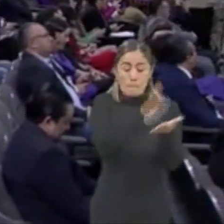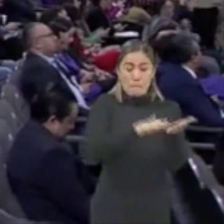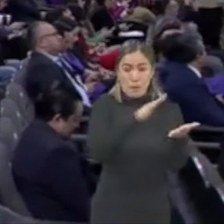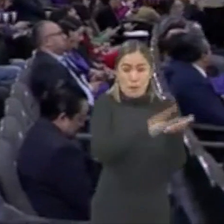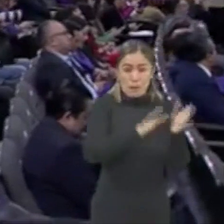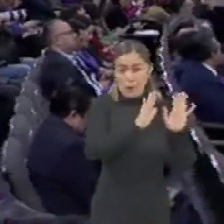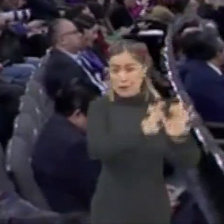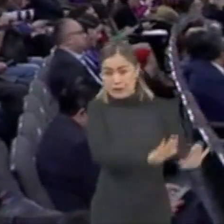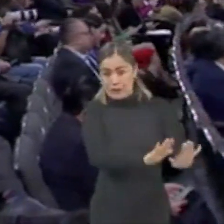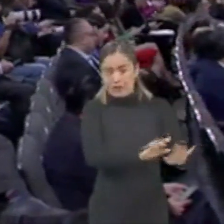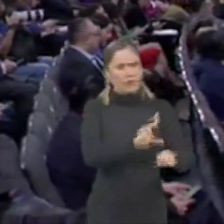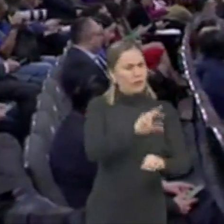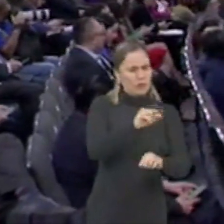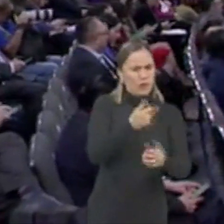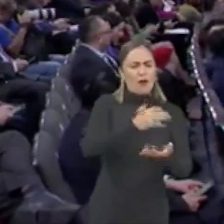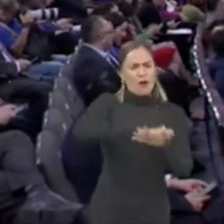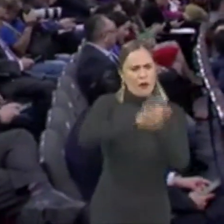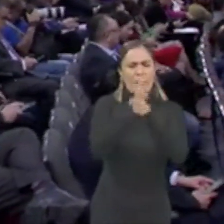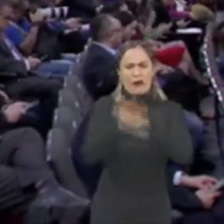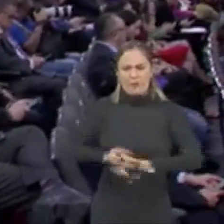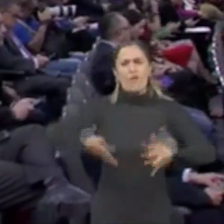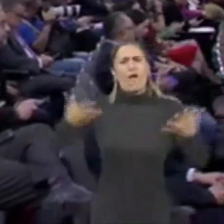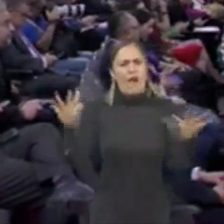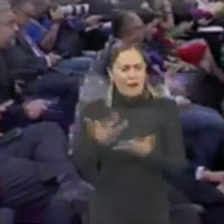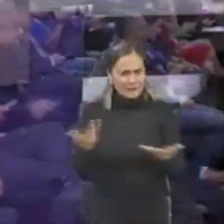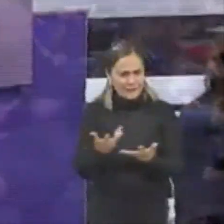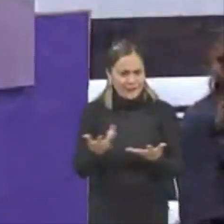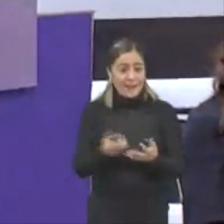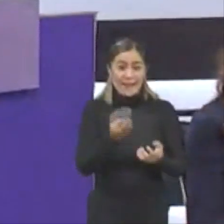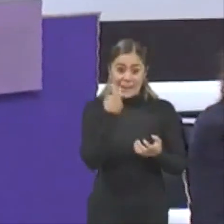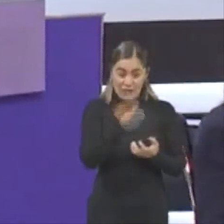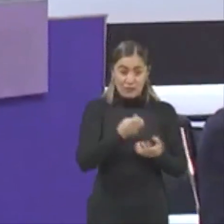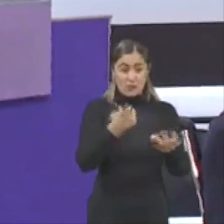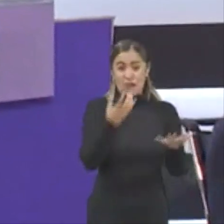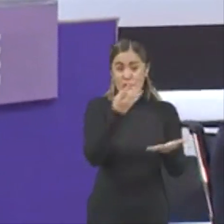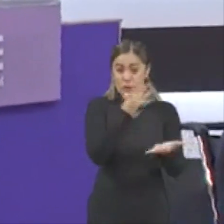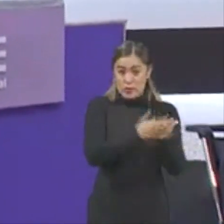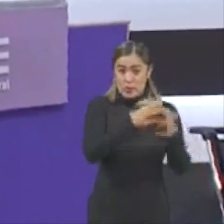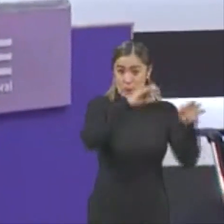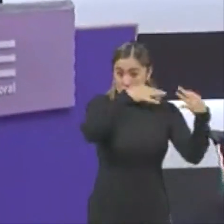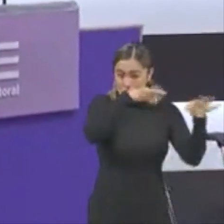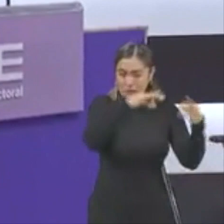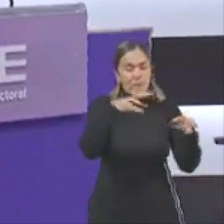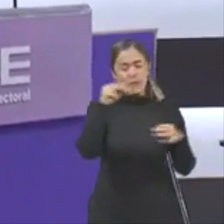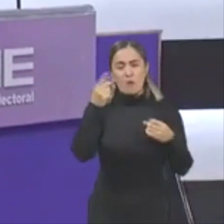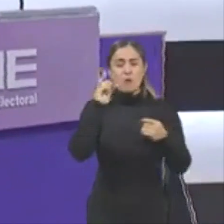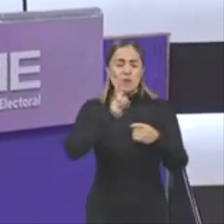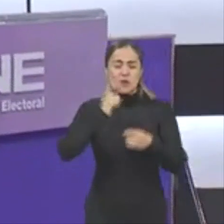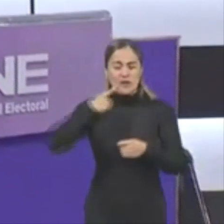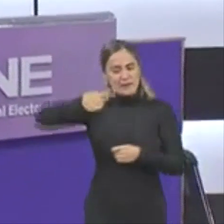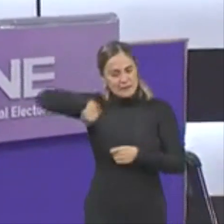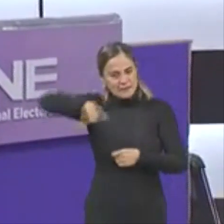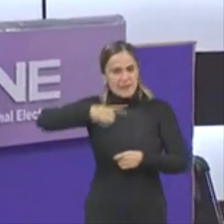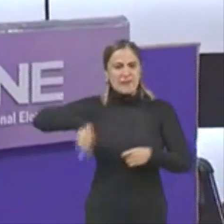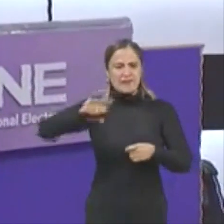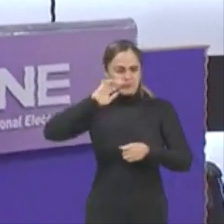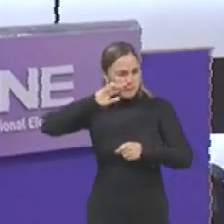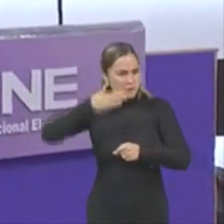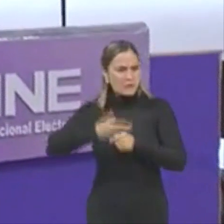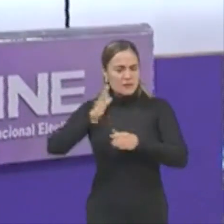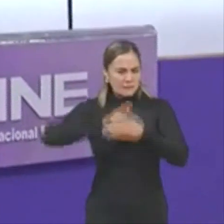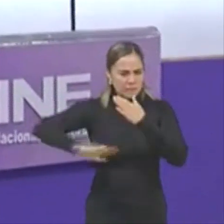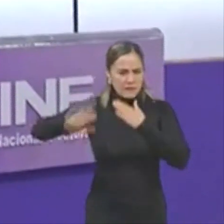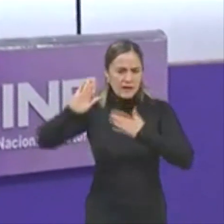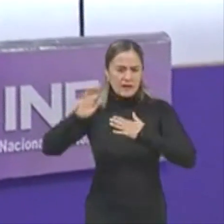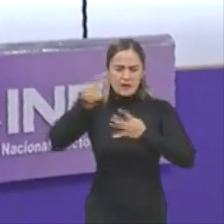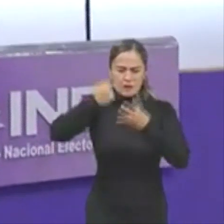documento que se suscribe y me parece que no será así porque hay mujeres aquí que las veo comprometidas y creo van a estar muy pendientes de que